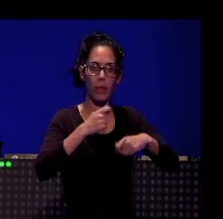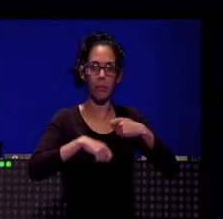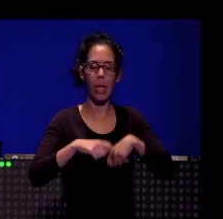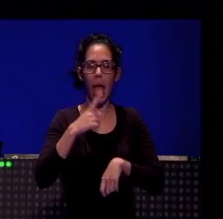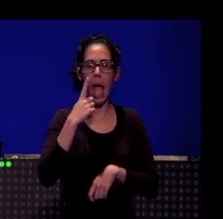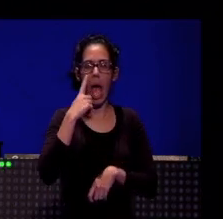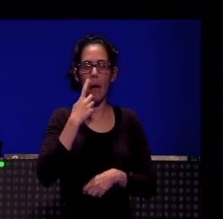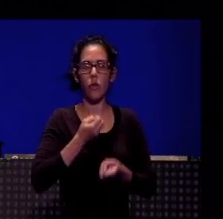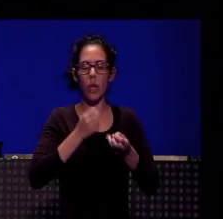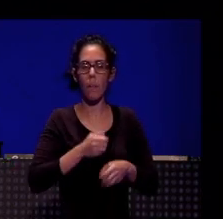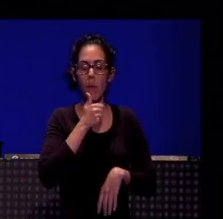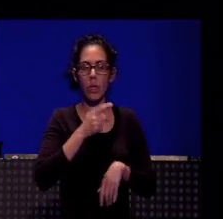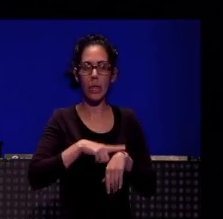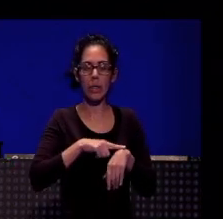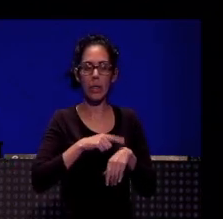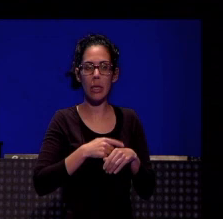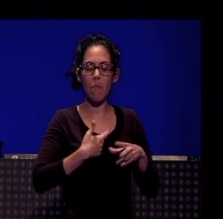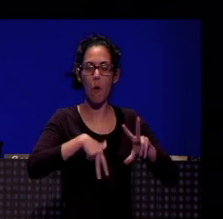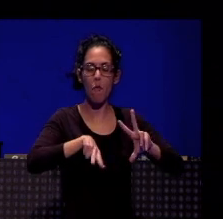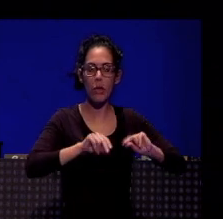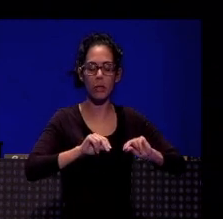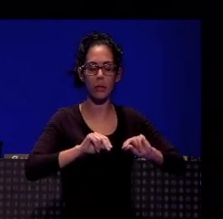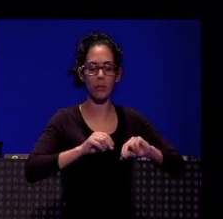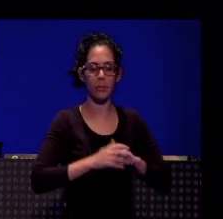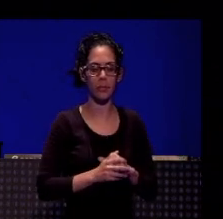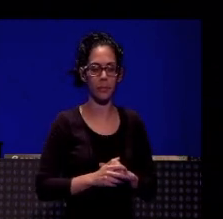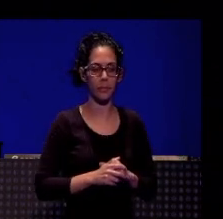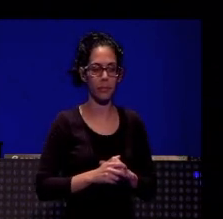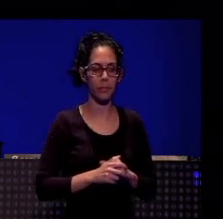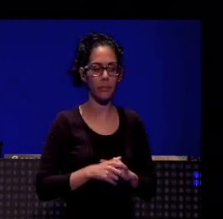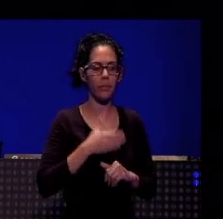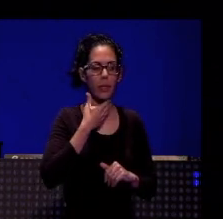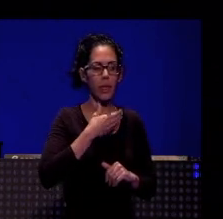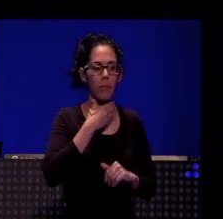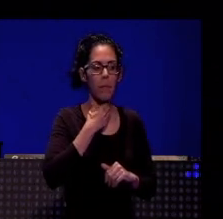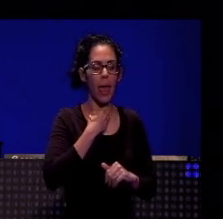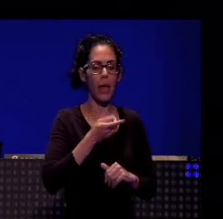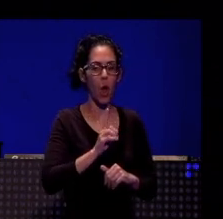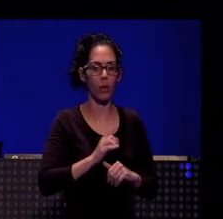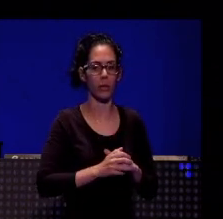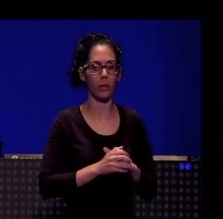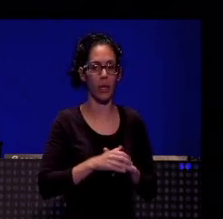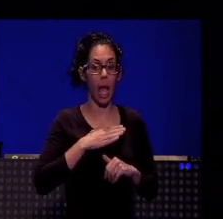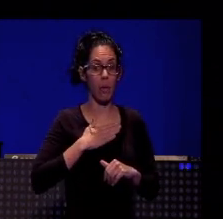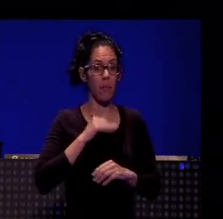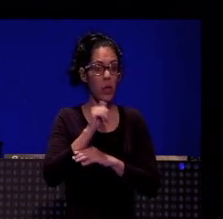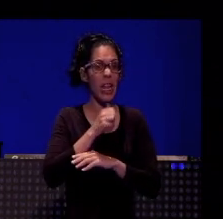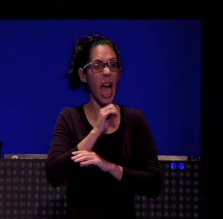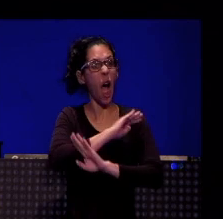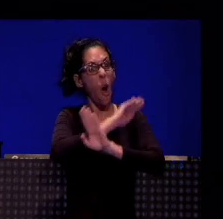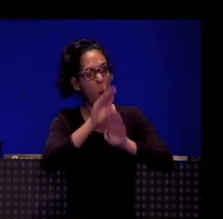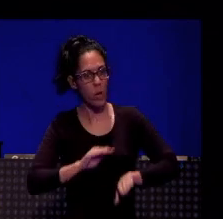que se me acaba el tiempo y la papada no espera así oye no me vais a hundir echo la papada y además me hacéis venir la última